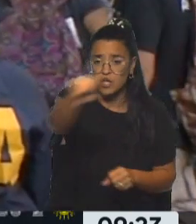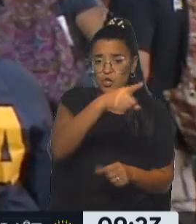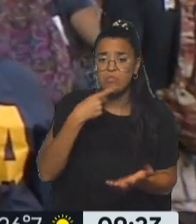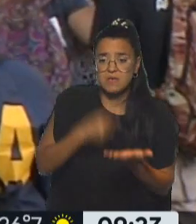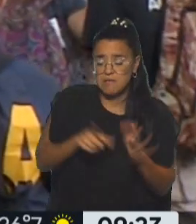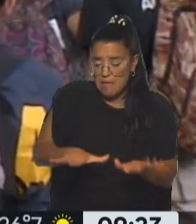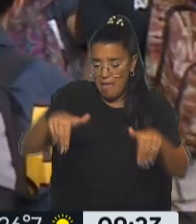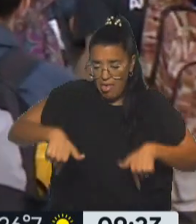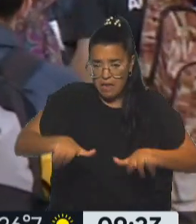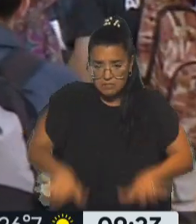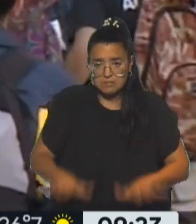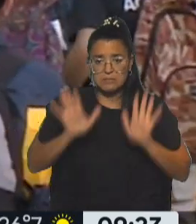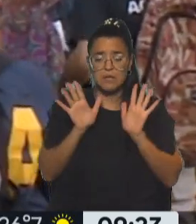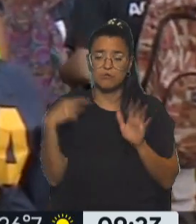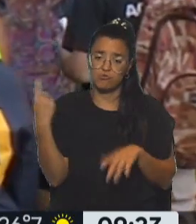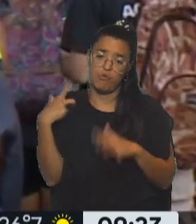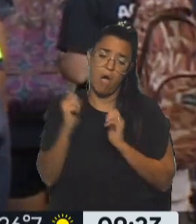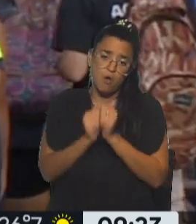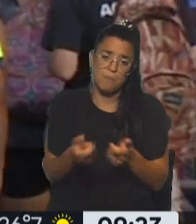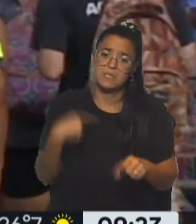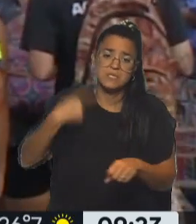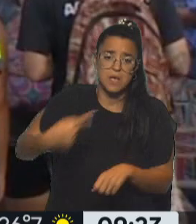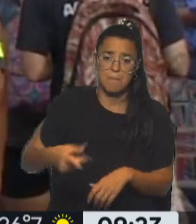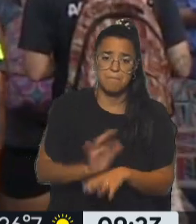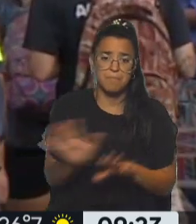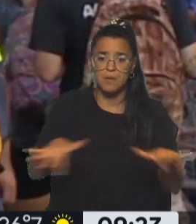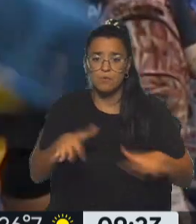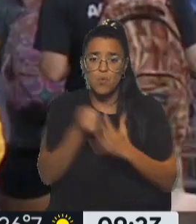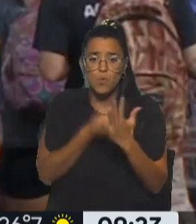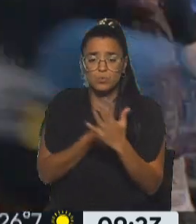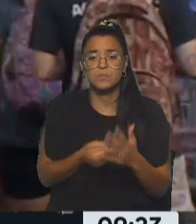acá. Así que los vamos a acompañar como hacemos siempre con todas las luchas. Gracias. No,